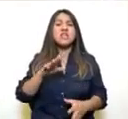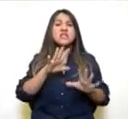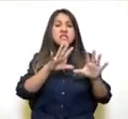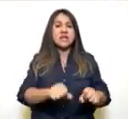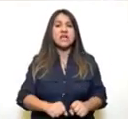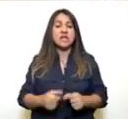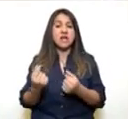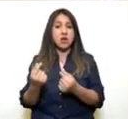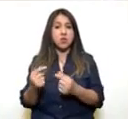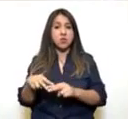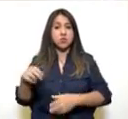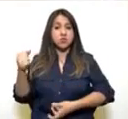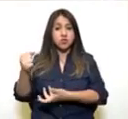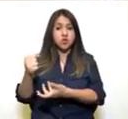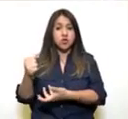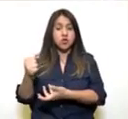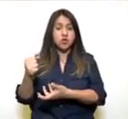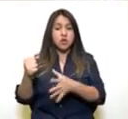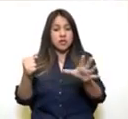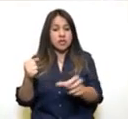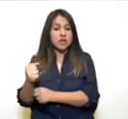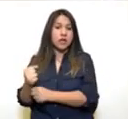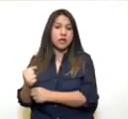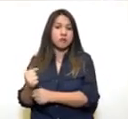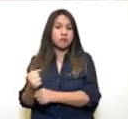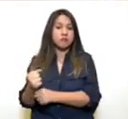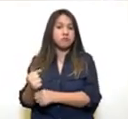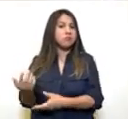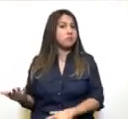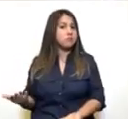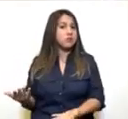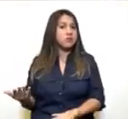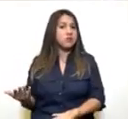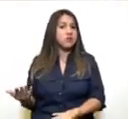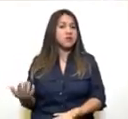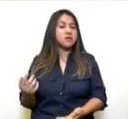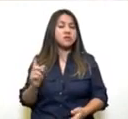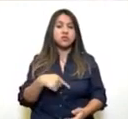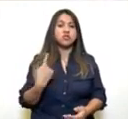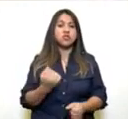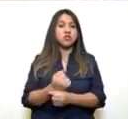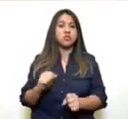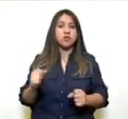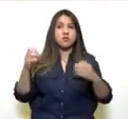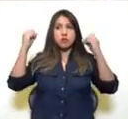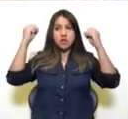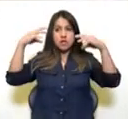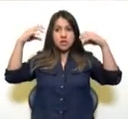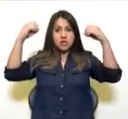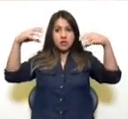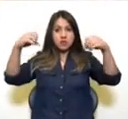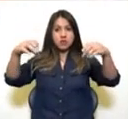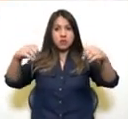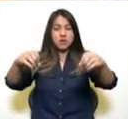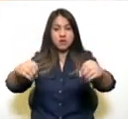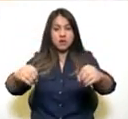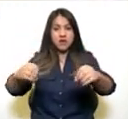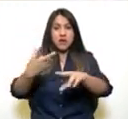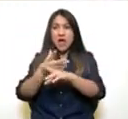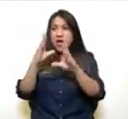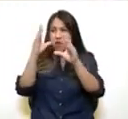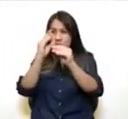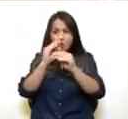recursos es a eso nosotros si no somos capaces de iluminar lo que está oscuro